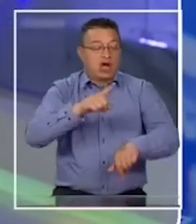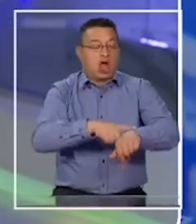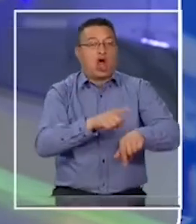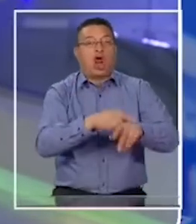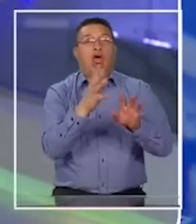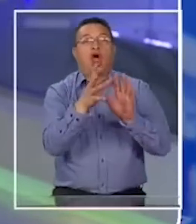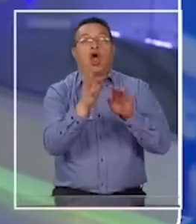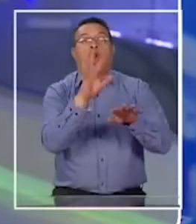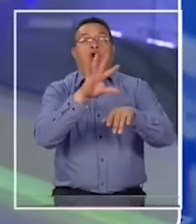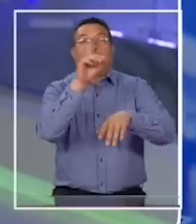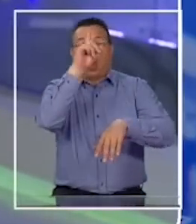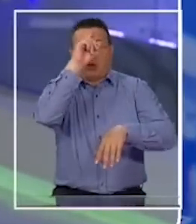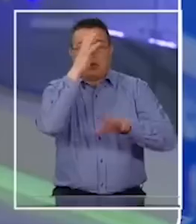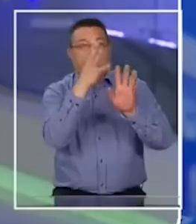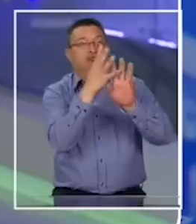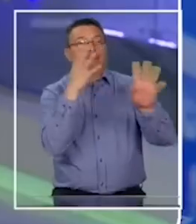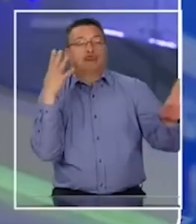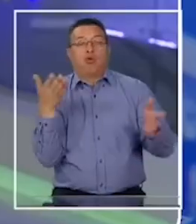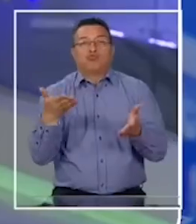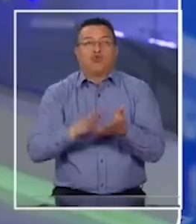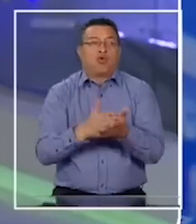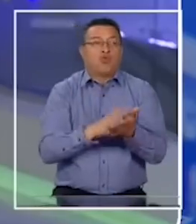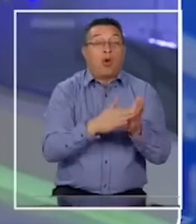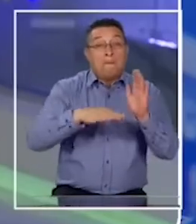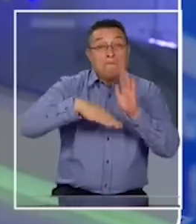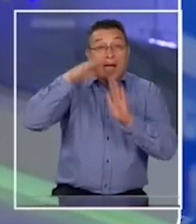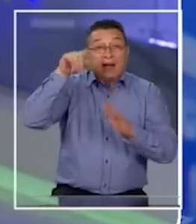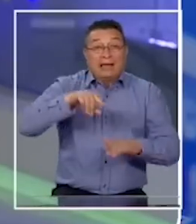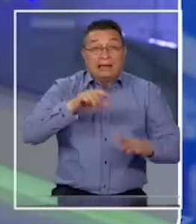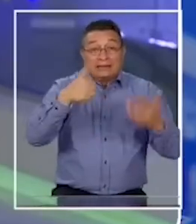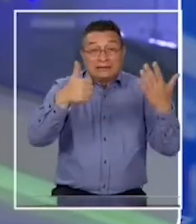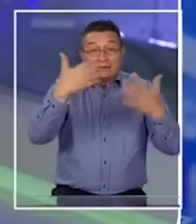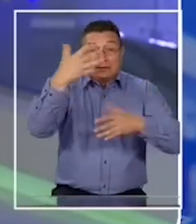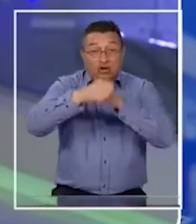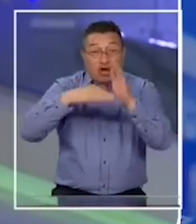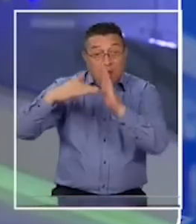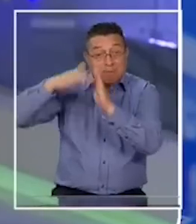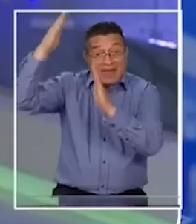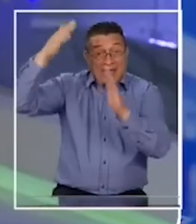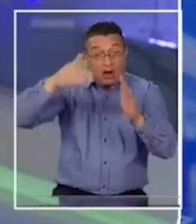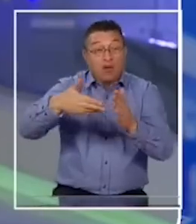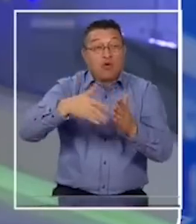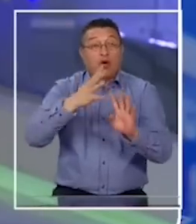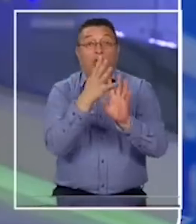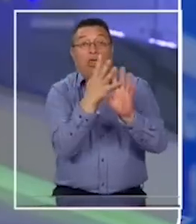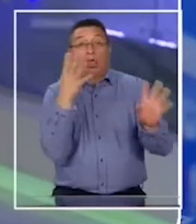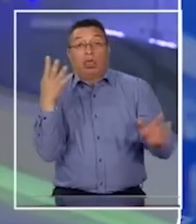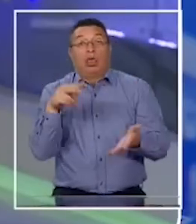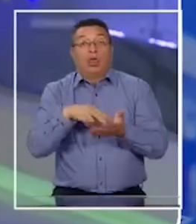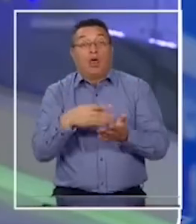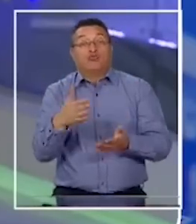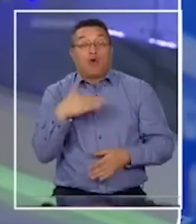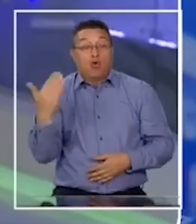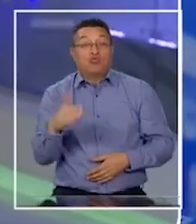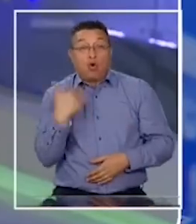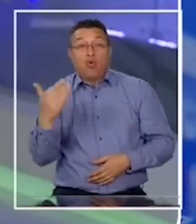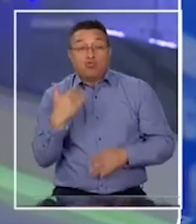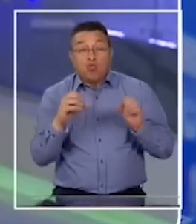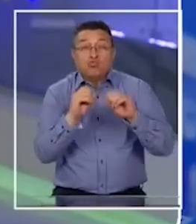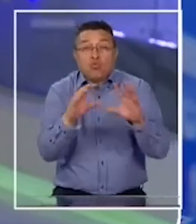con una tasa mortalidad que es la más alta la principal causa de muerte los mayores de 65 años en el sistema público son las listas de Espera es una aberración